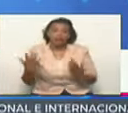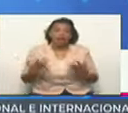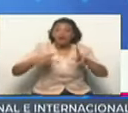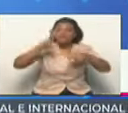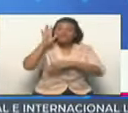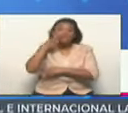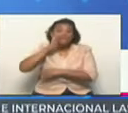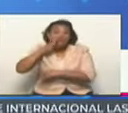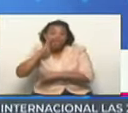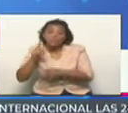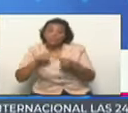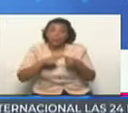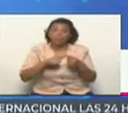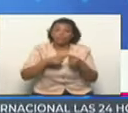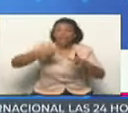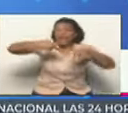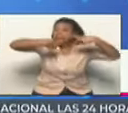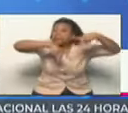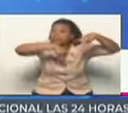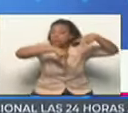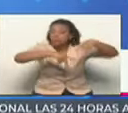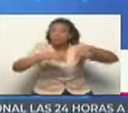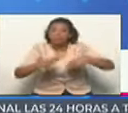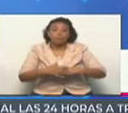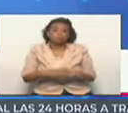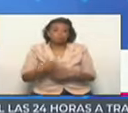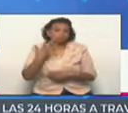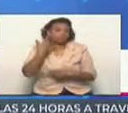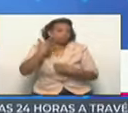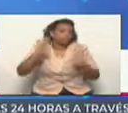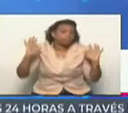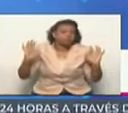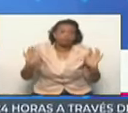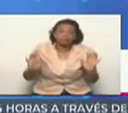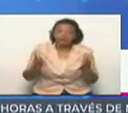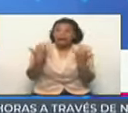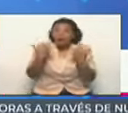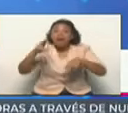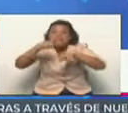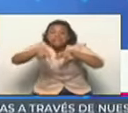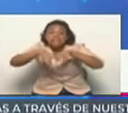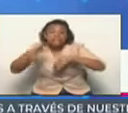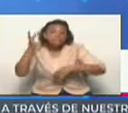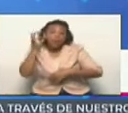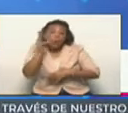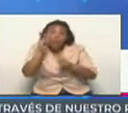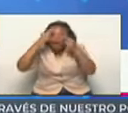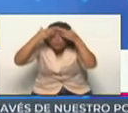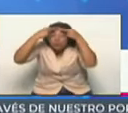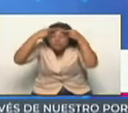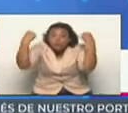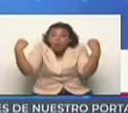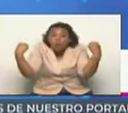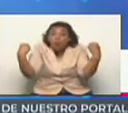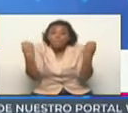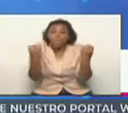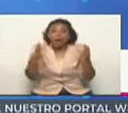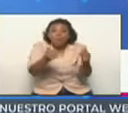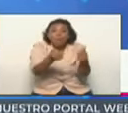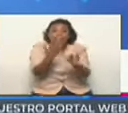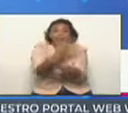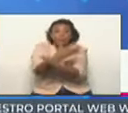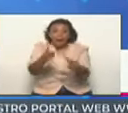Facebook, TikTok. Y a los niños y niñas a través de los